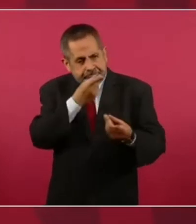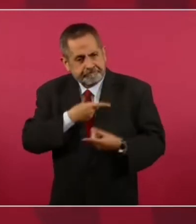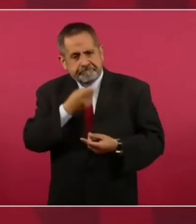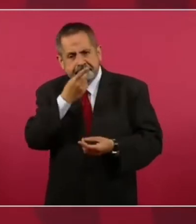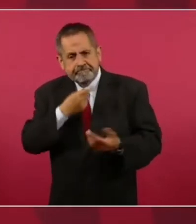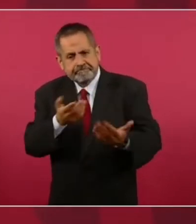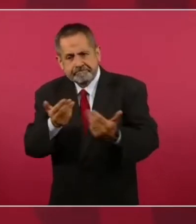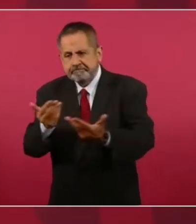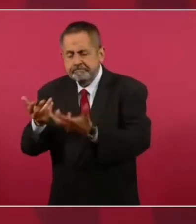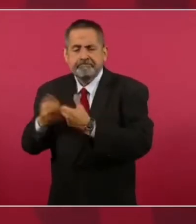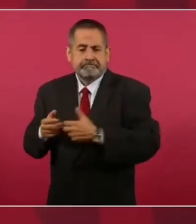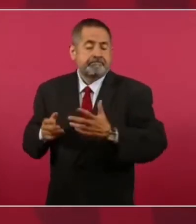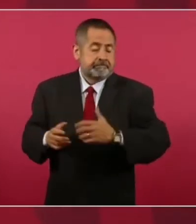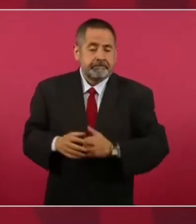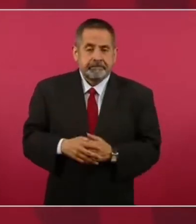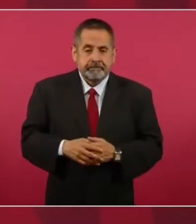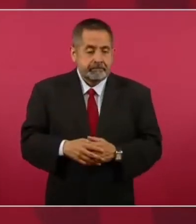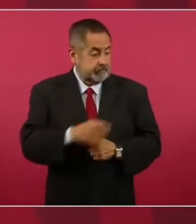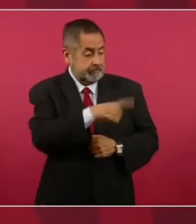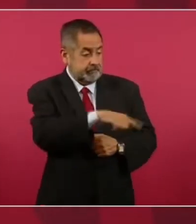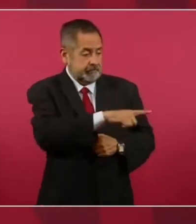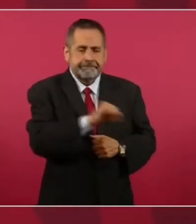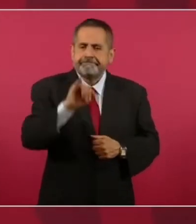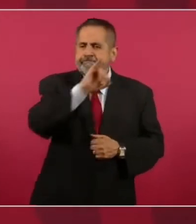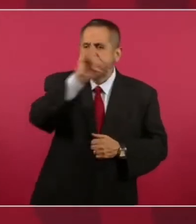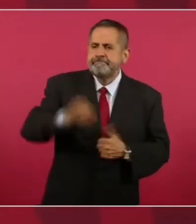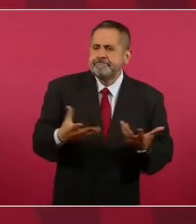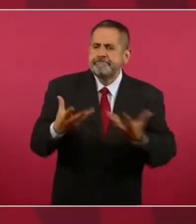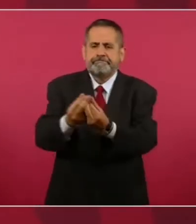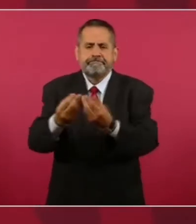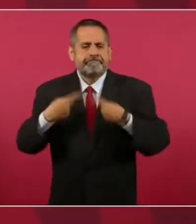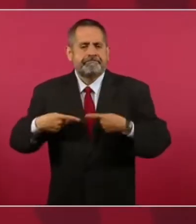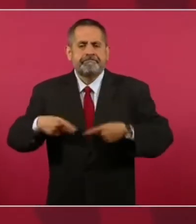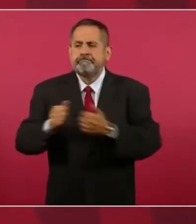Muchos de estos opinadores nunca han convivido con el pueblo.